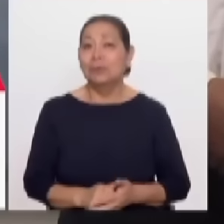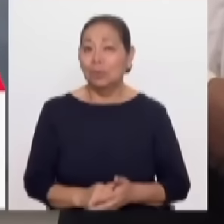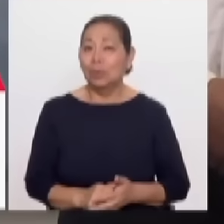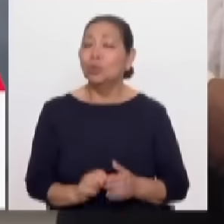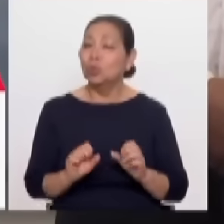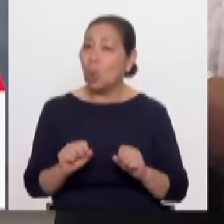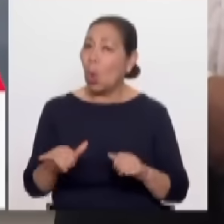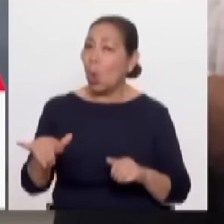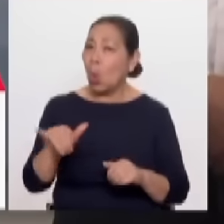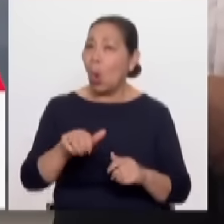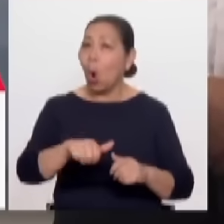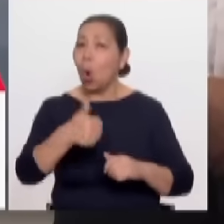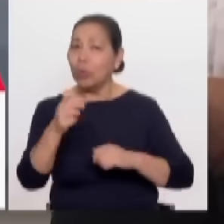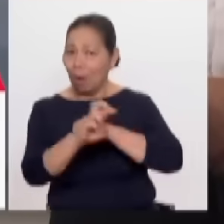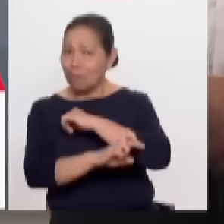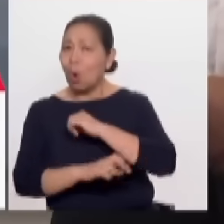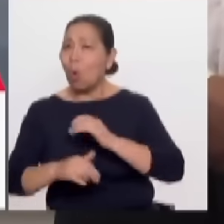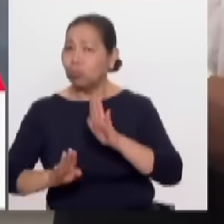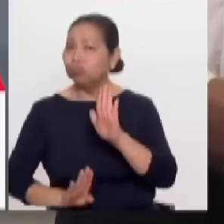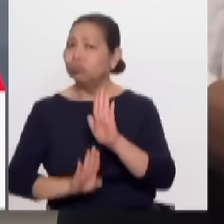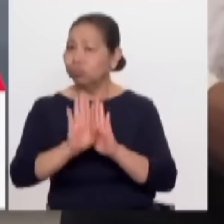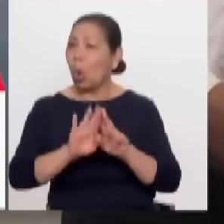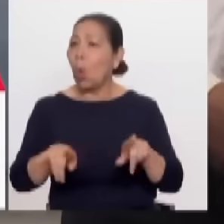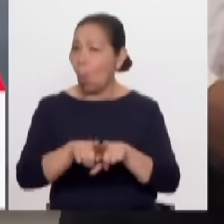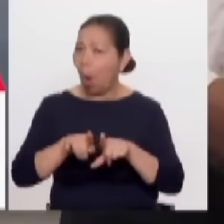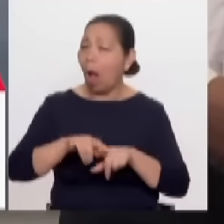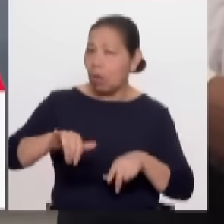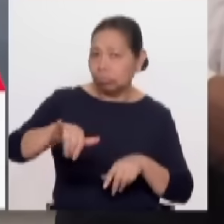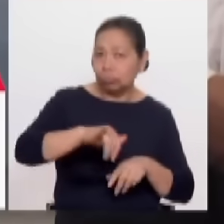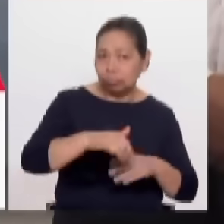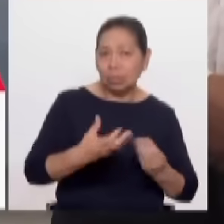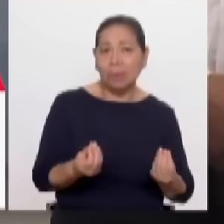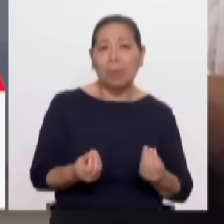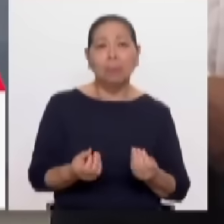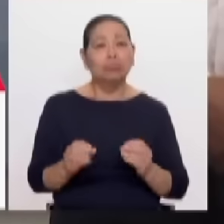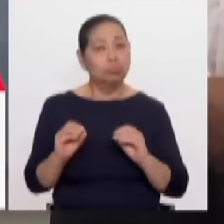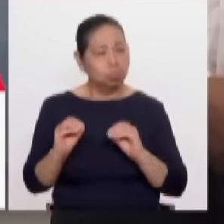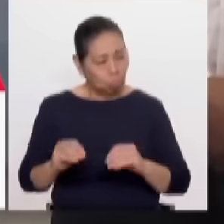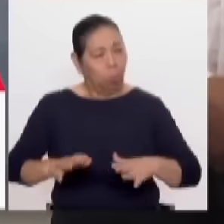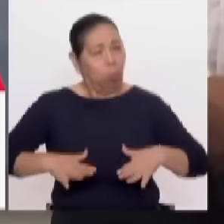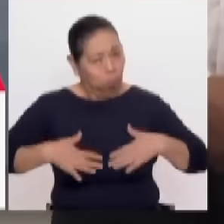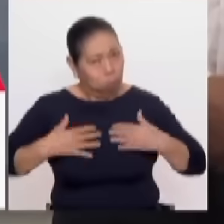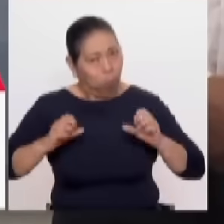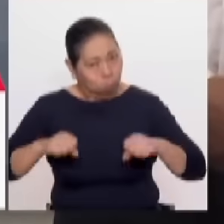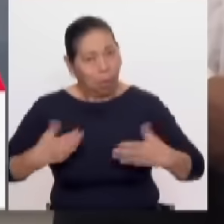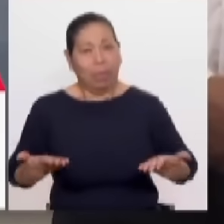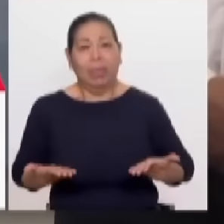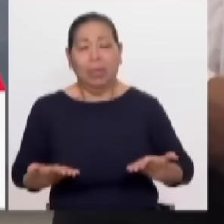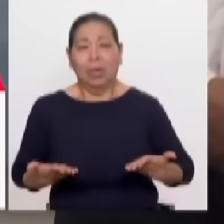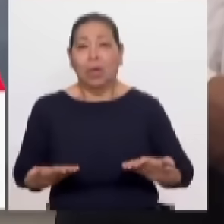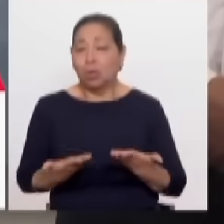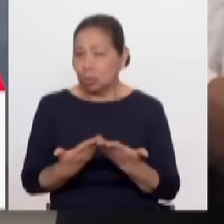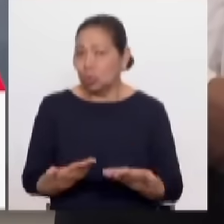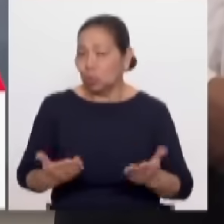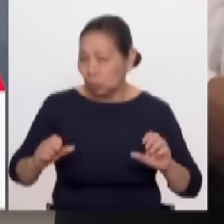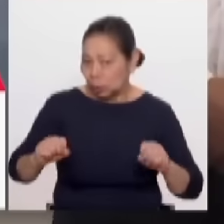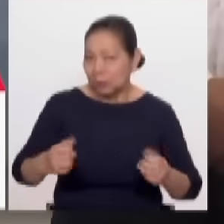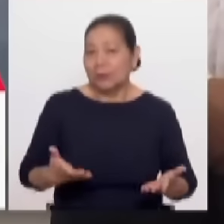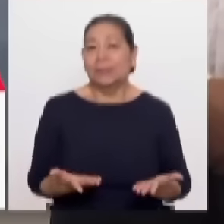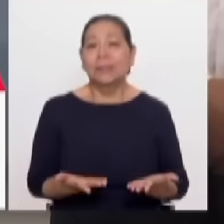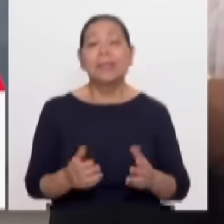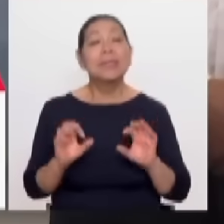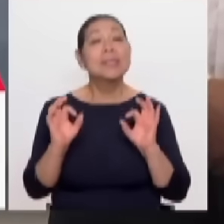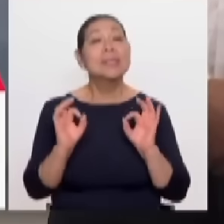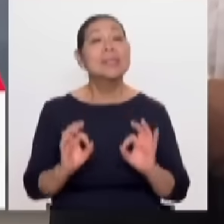se asemeje a otros países desarrollados. Tenemos las capacidades, tenemos los recursos, lo